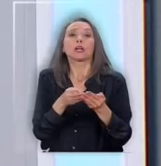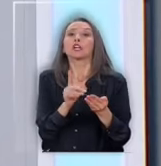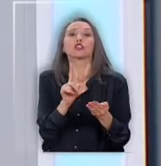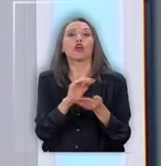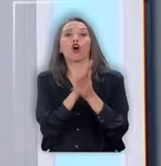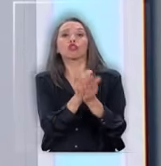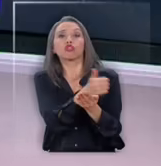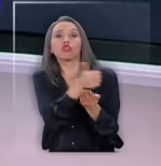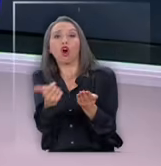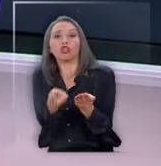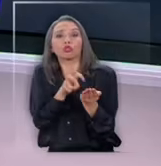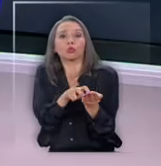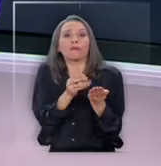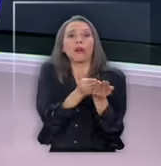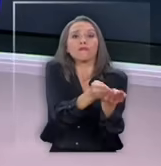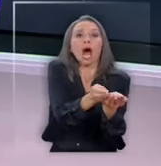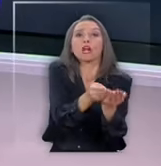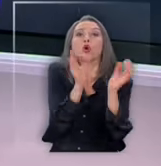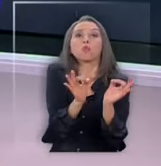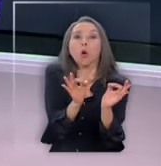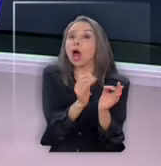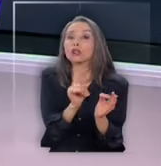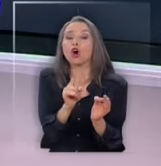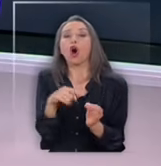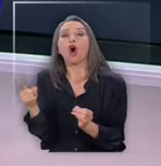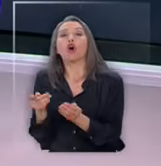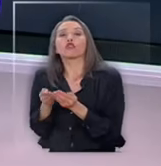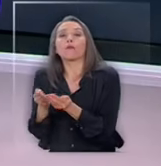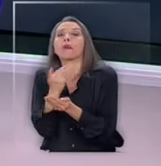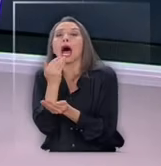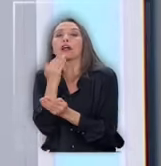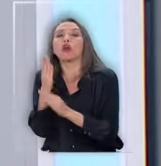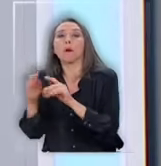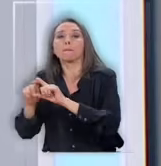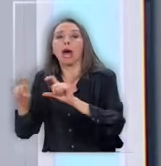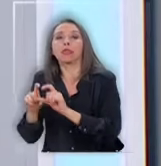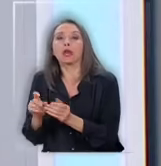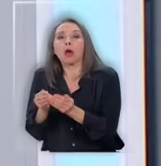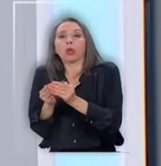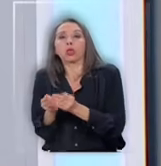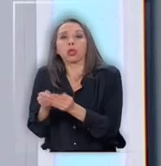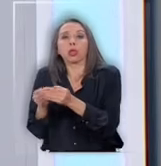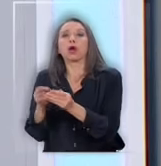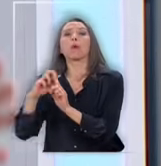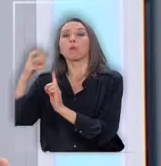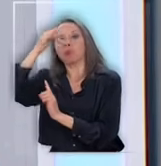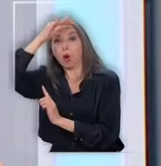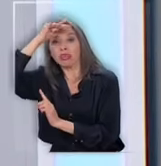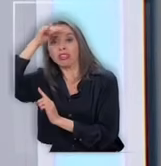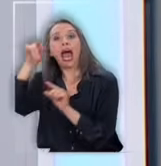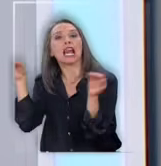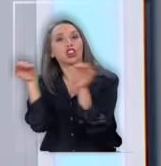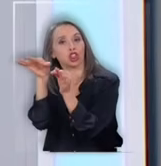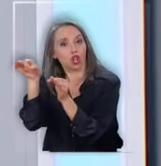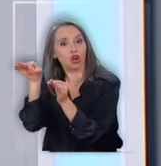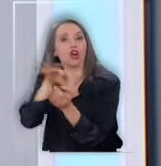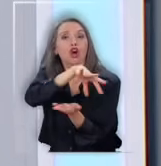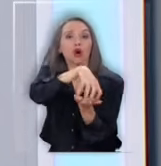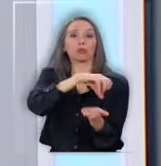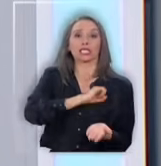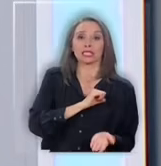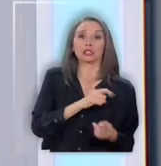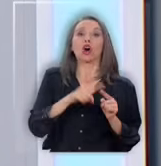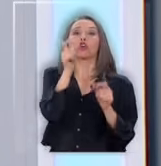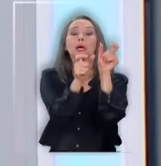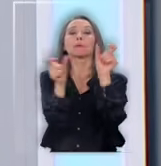hay gente que está navegando en un barco que es de madera que flota apenas que es puente alto que es santiago y hay personas que